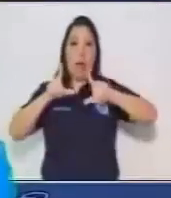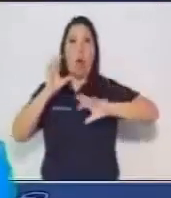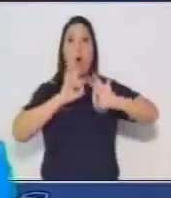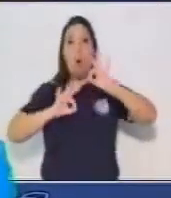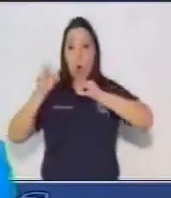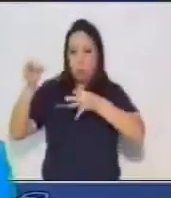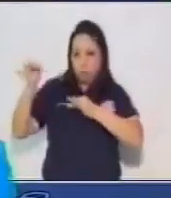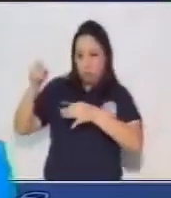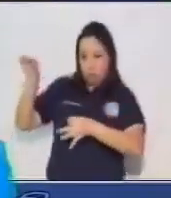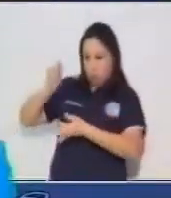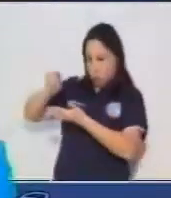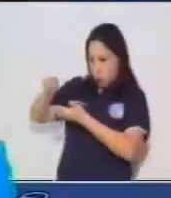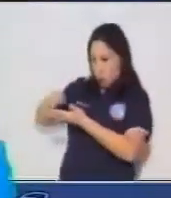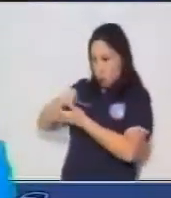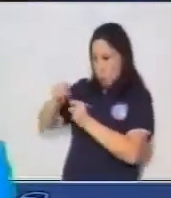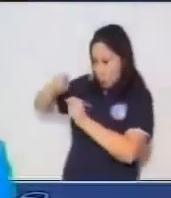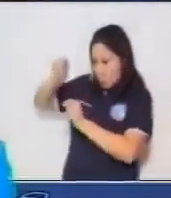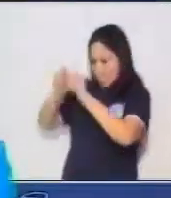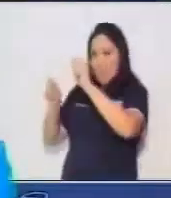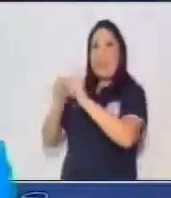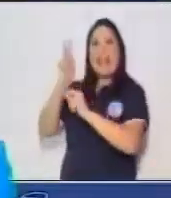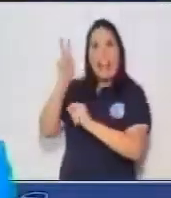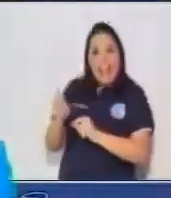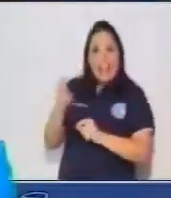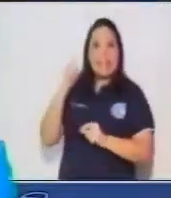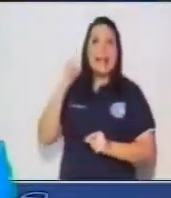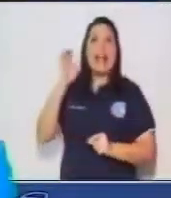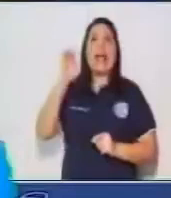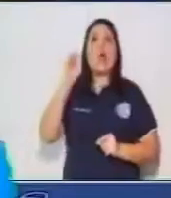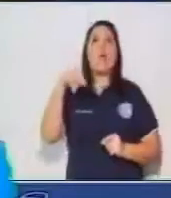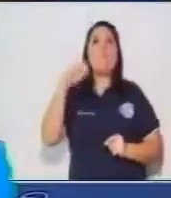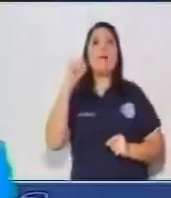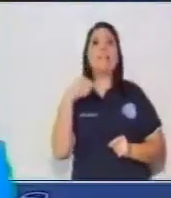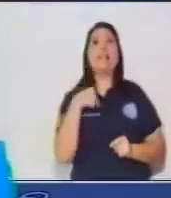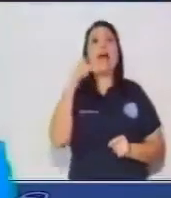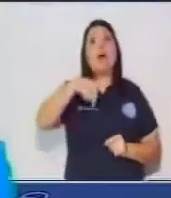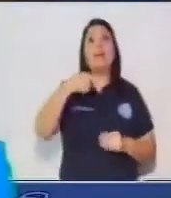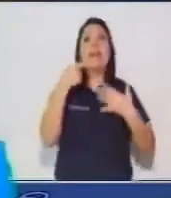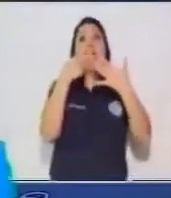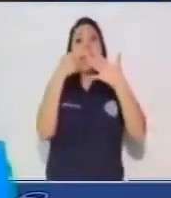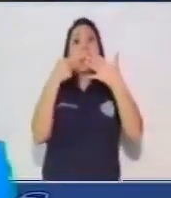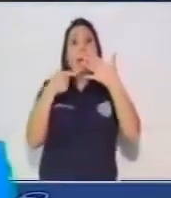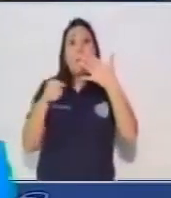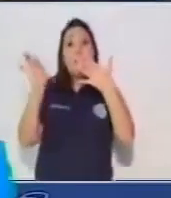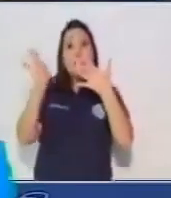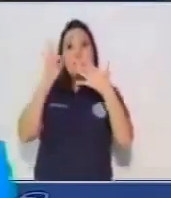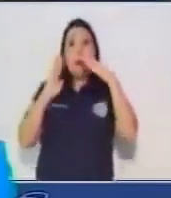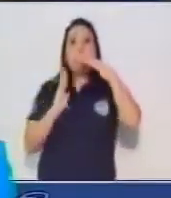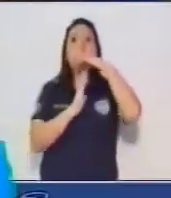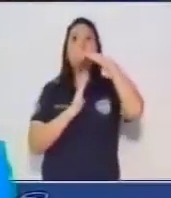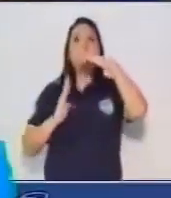Entonces vamos a empezar por definir algunos de esos elementos básicos que necesitamos